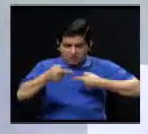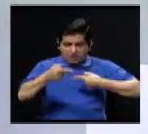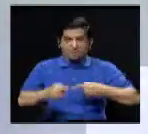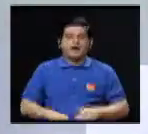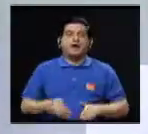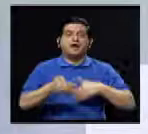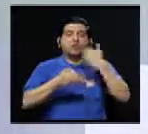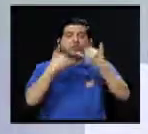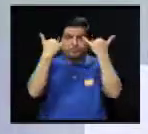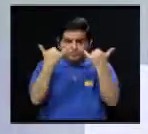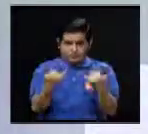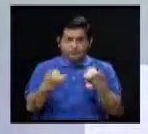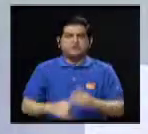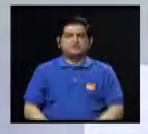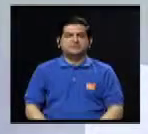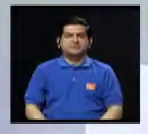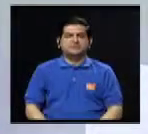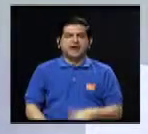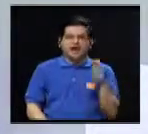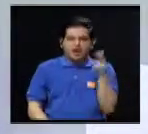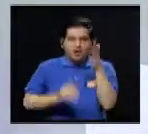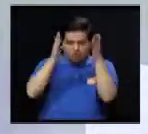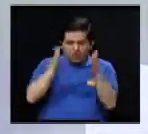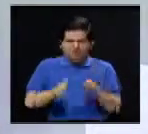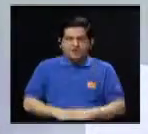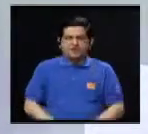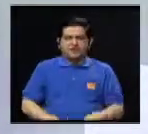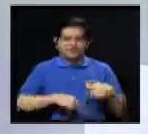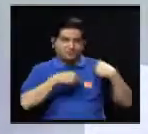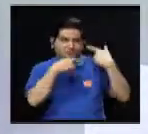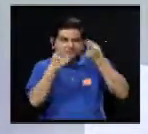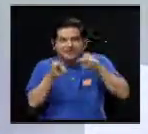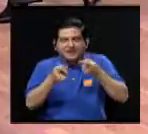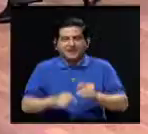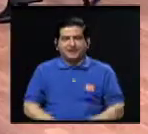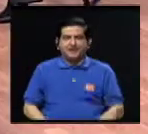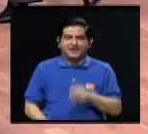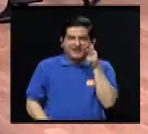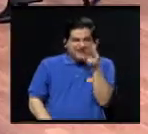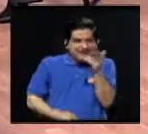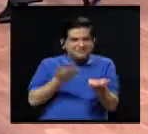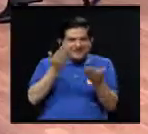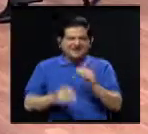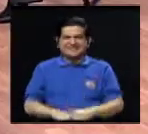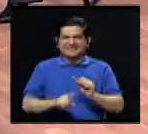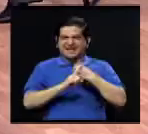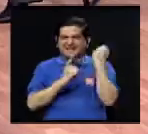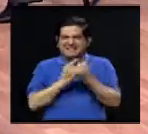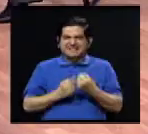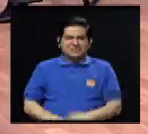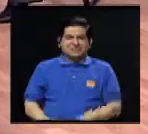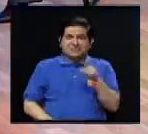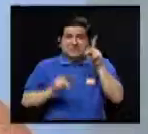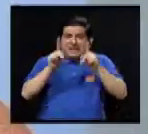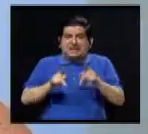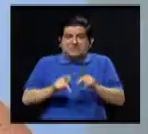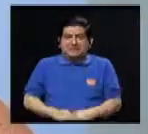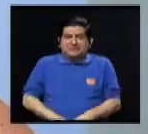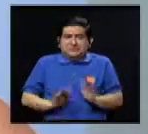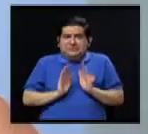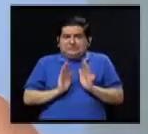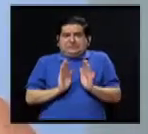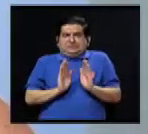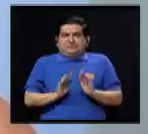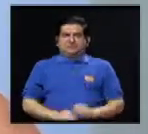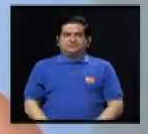para luego ya llevar, con camarógrafos, con una cámara, que puede ser un proceso súper intimidante, ¿verdad? Sí, claro. Entonces,